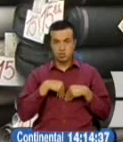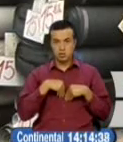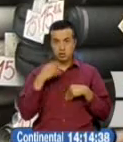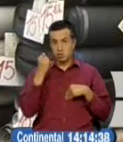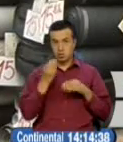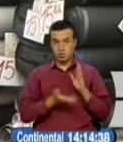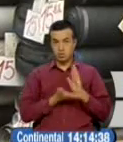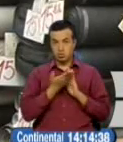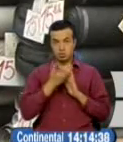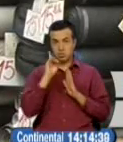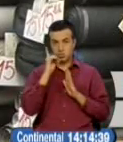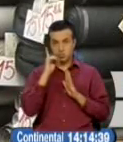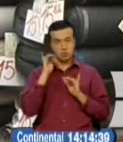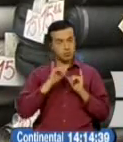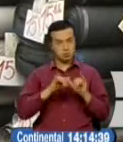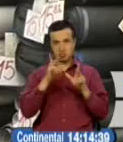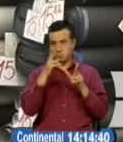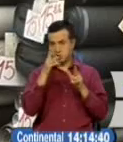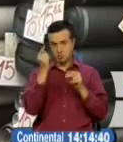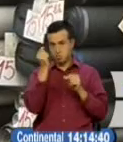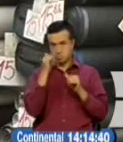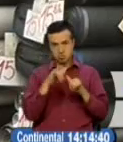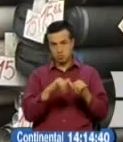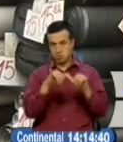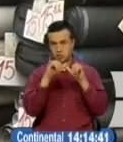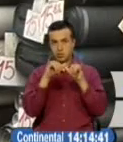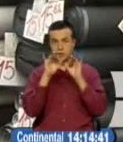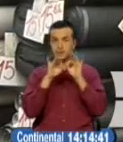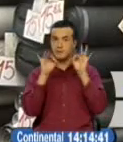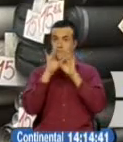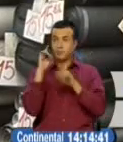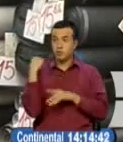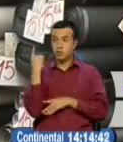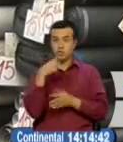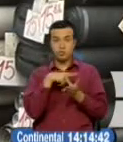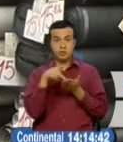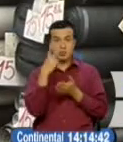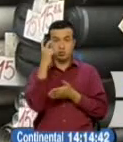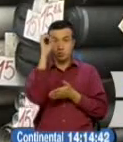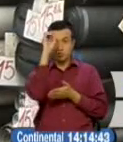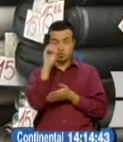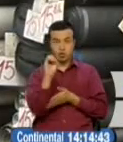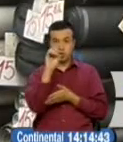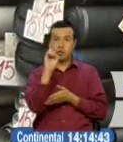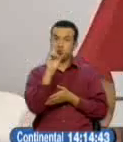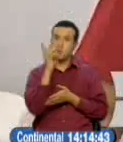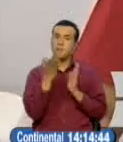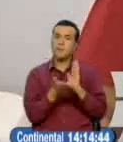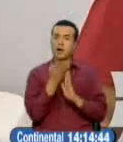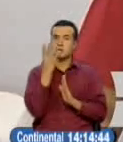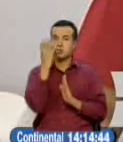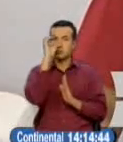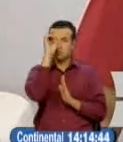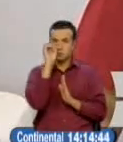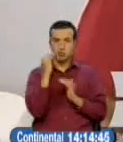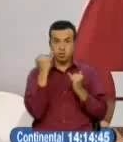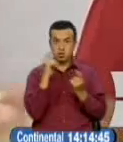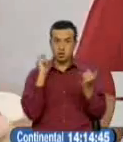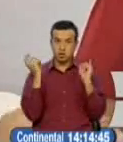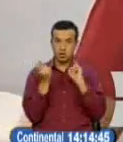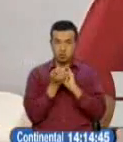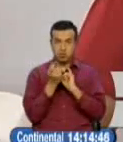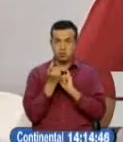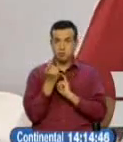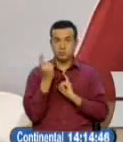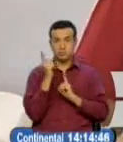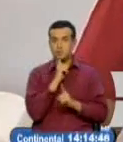subieron, sino que se mantuvo el mismo precio, simplemente que nosotros en vez de pagar el 12% pagamos el 14%. Por el momento es un cambio, que nos